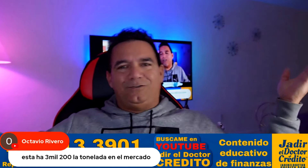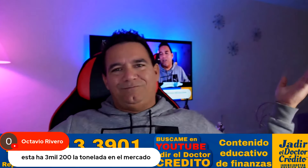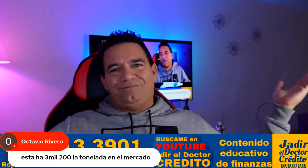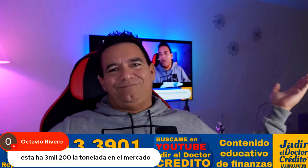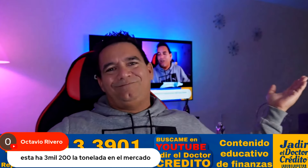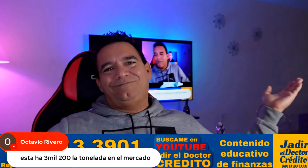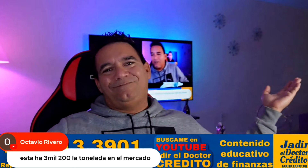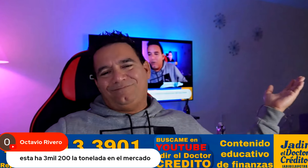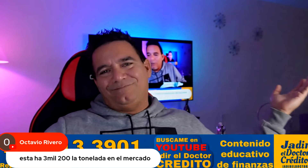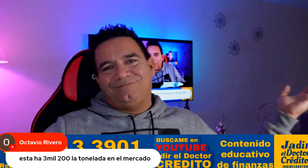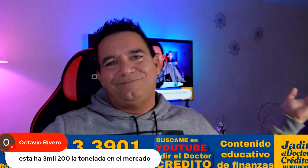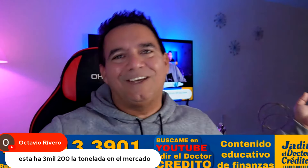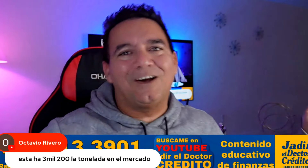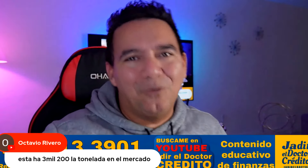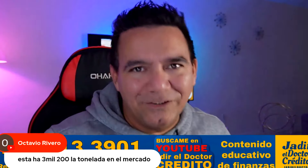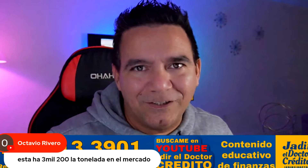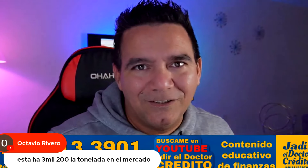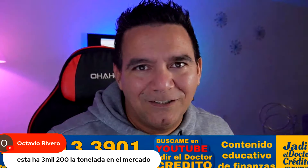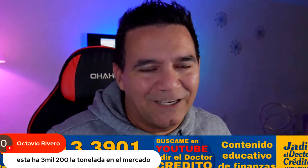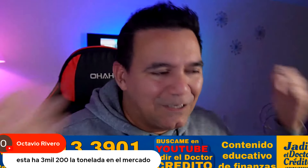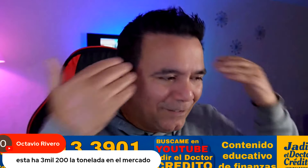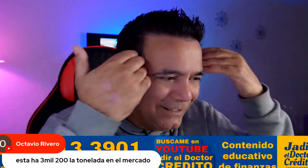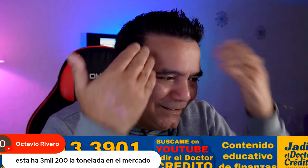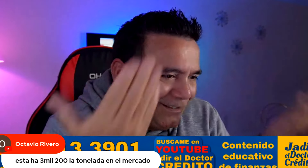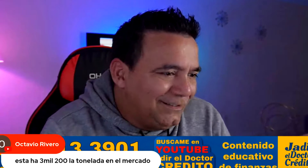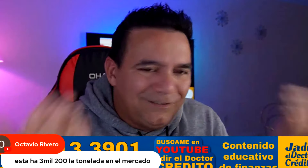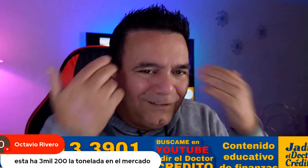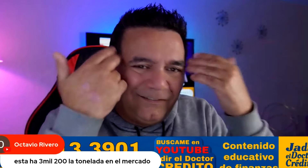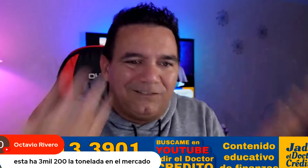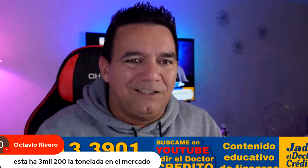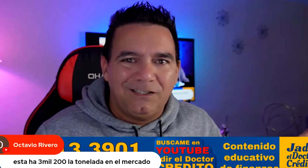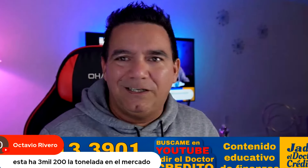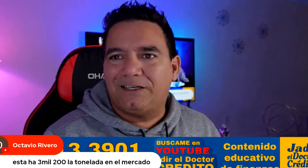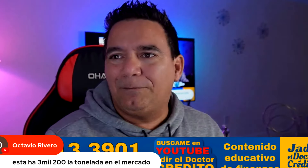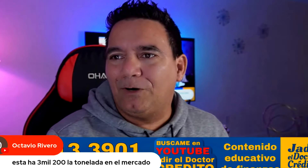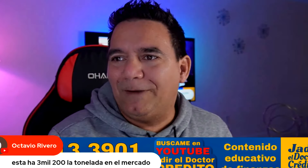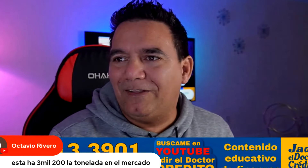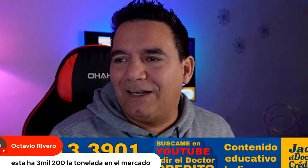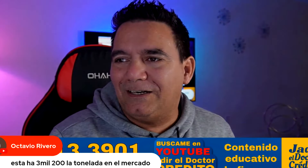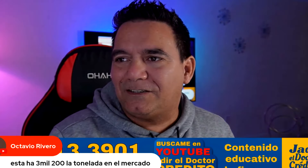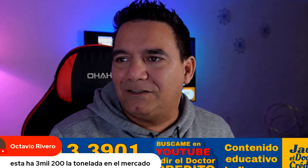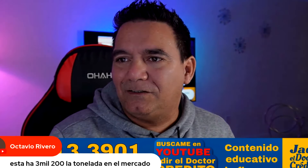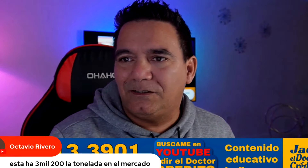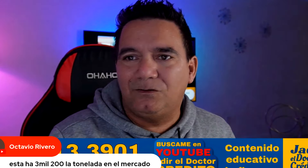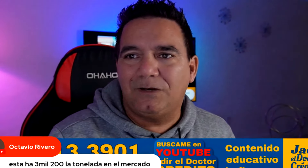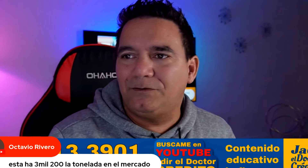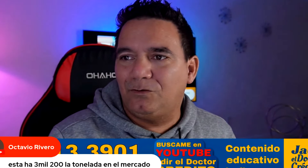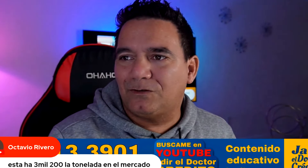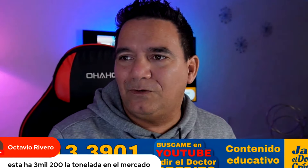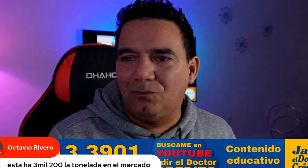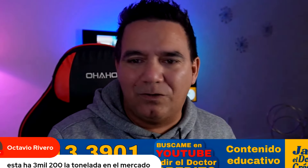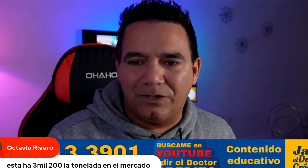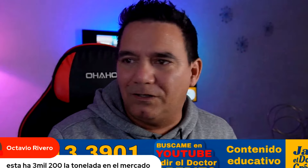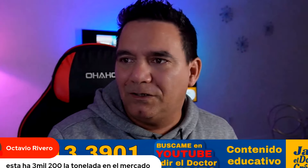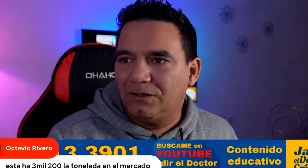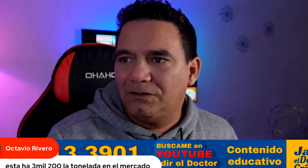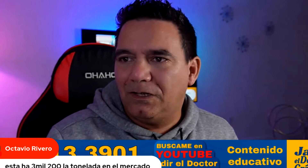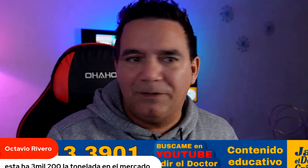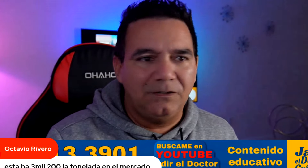mercado. ¿Te das cuenta? Es que mira, es que el problema de la leche, si tú haces una